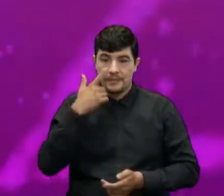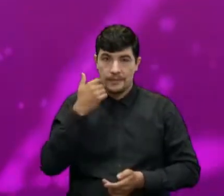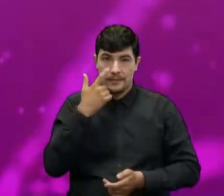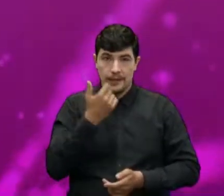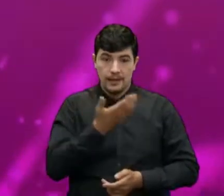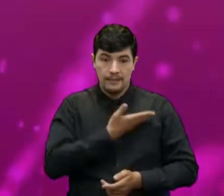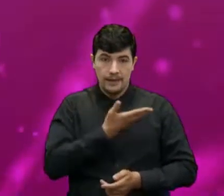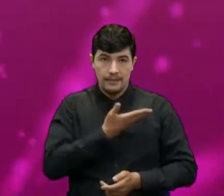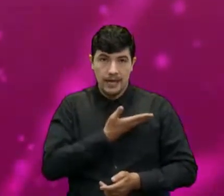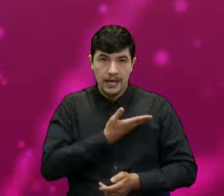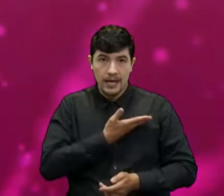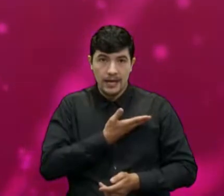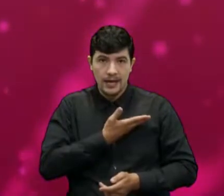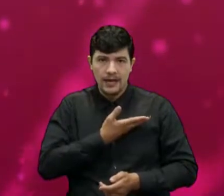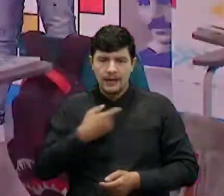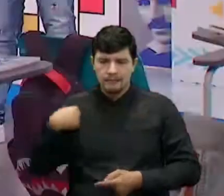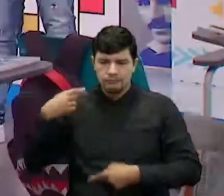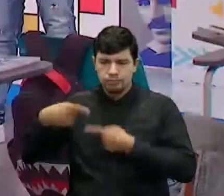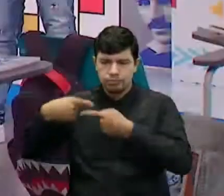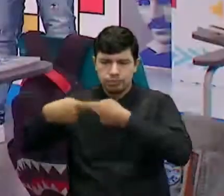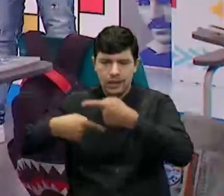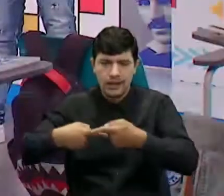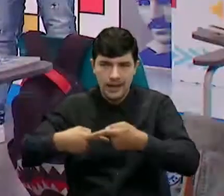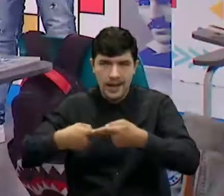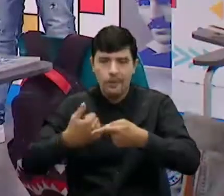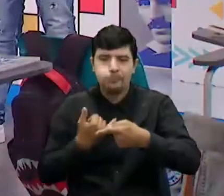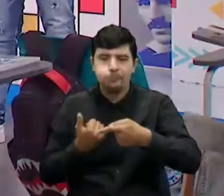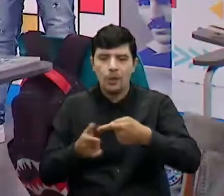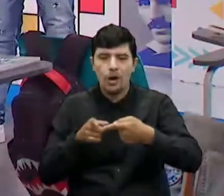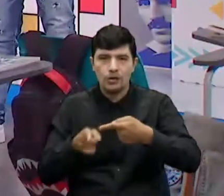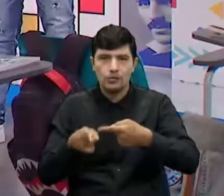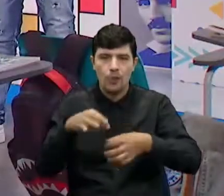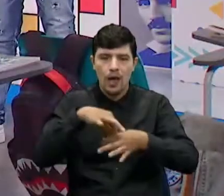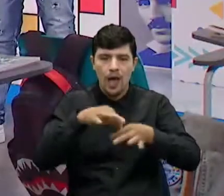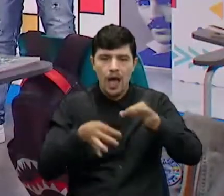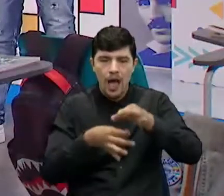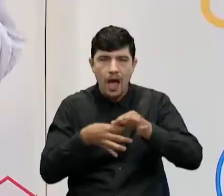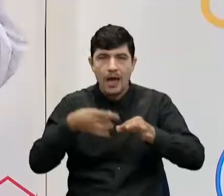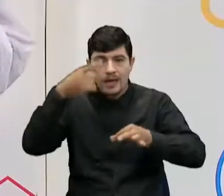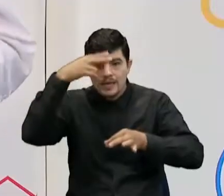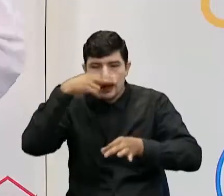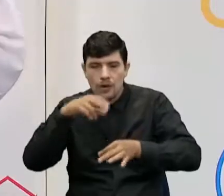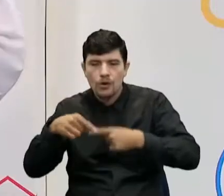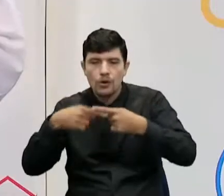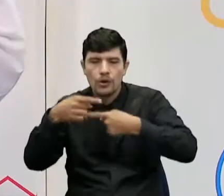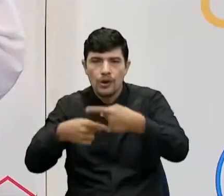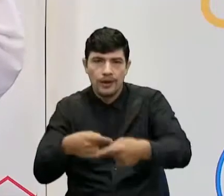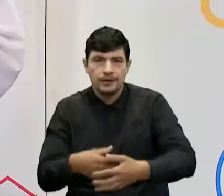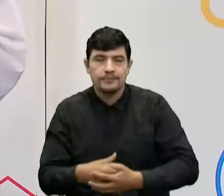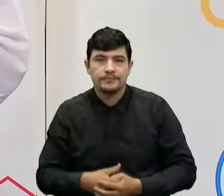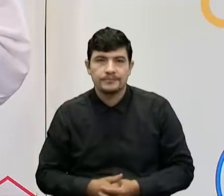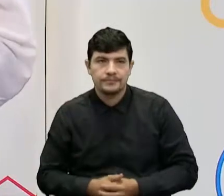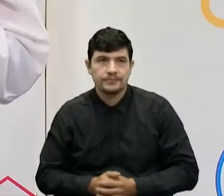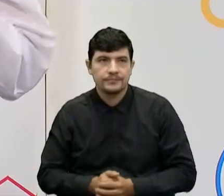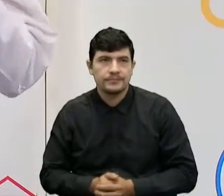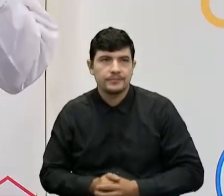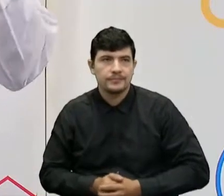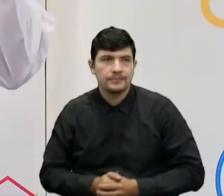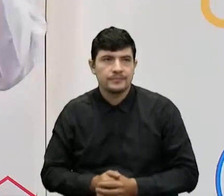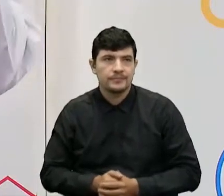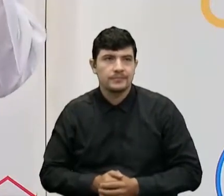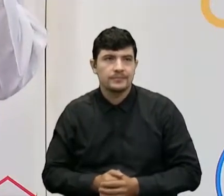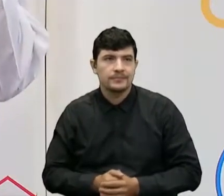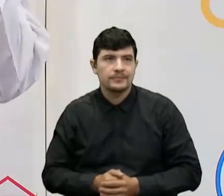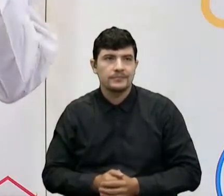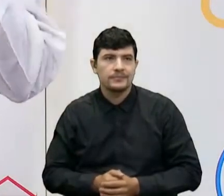O sea que Mr. Fran Esto quiere decir Como por ejemplo Cuando Uno se encuentra Una vecina En la calle Y dice Y no la había